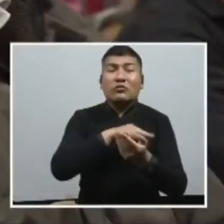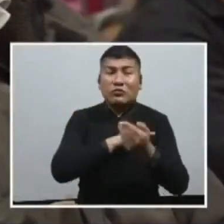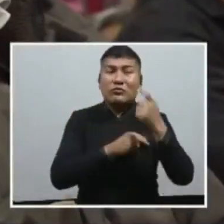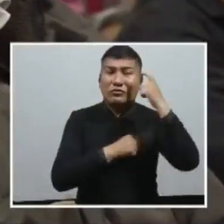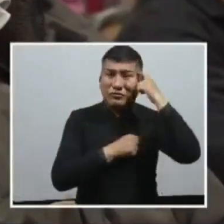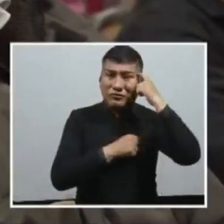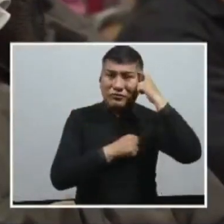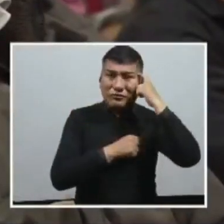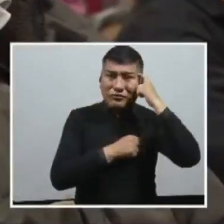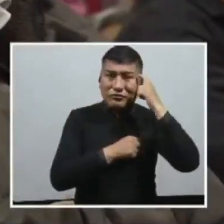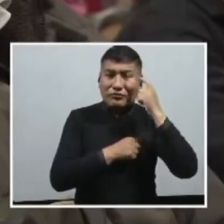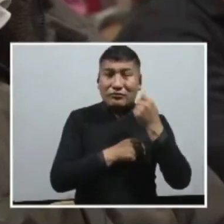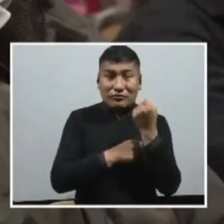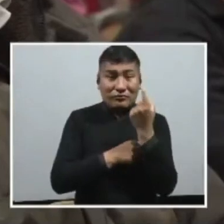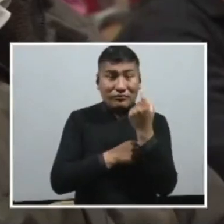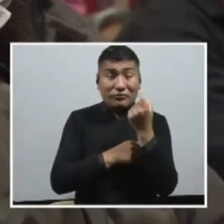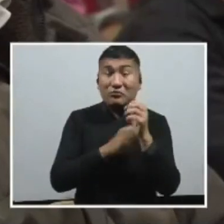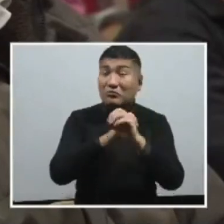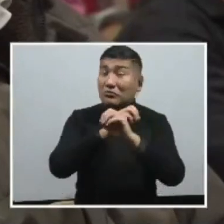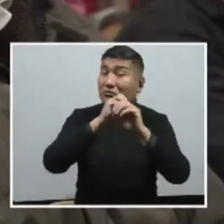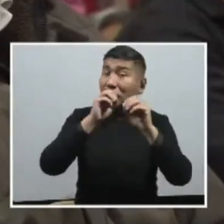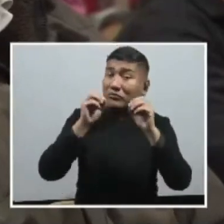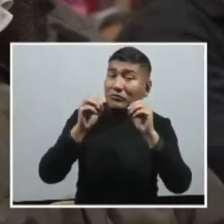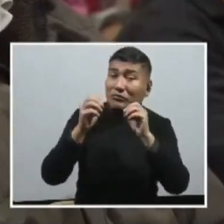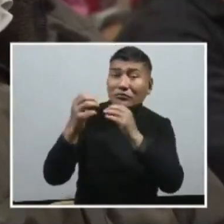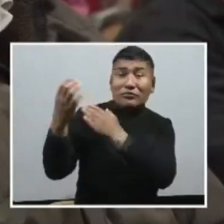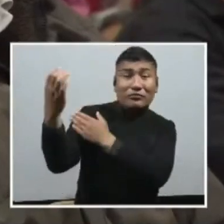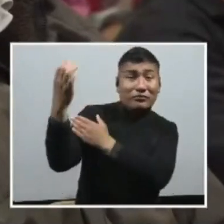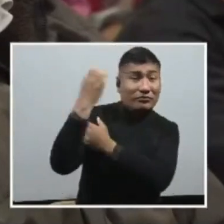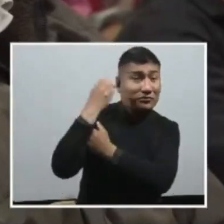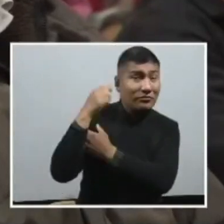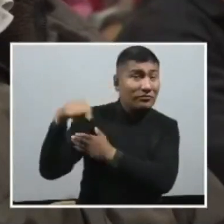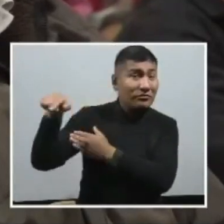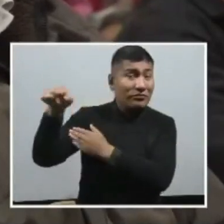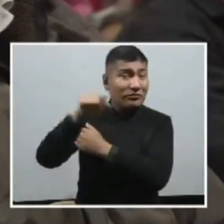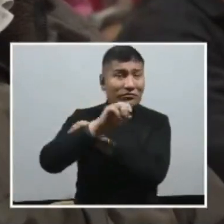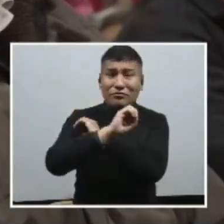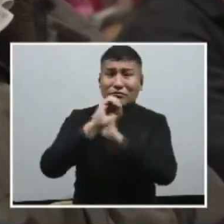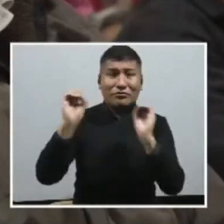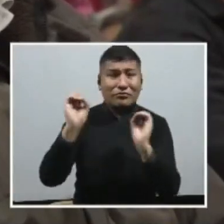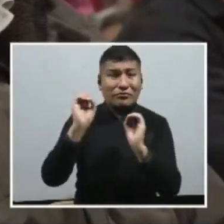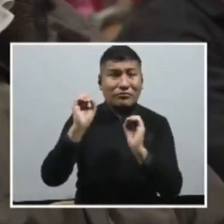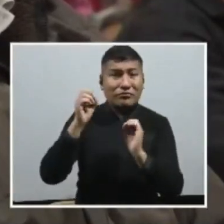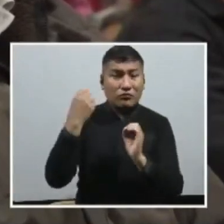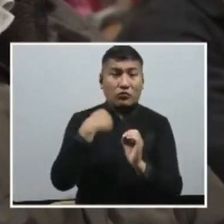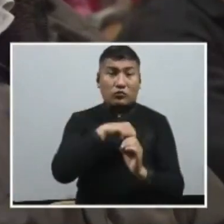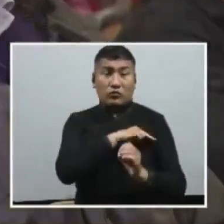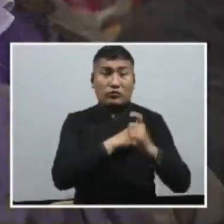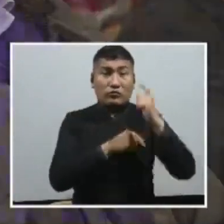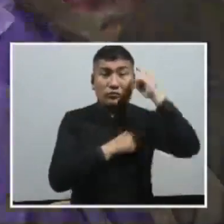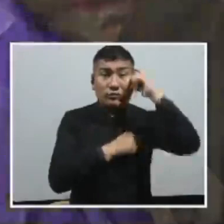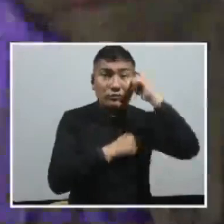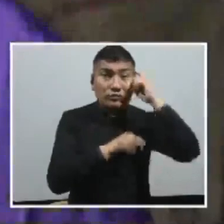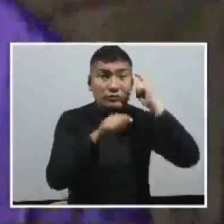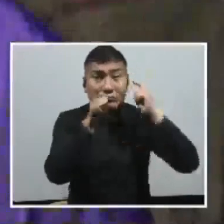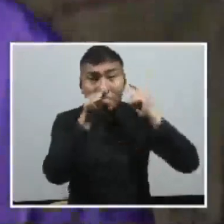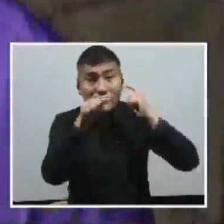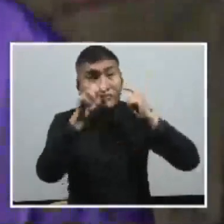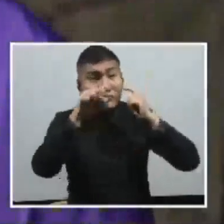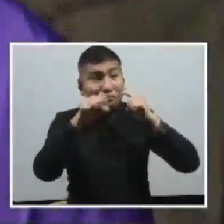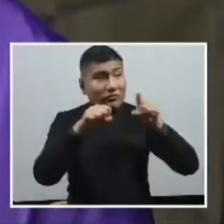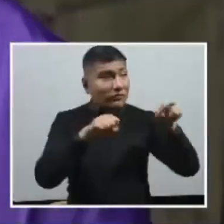pensar. Nadie nos puede obligar a pensar o a creer en